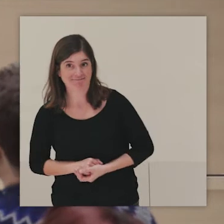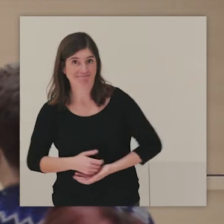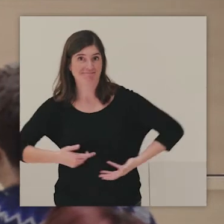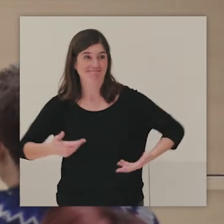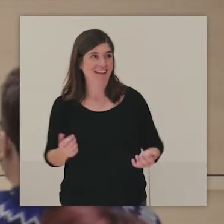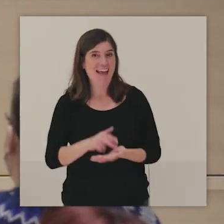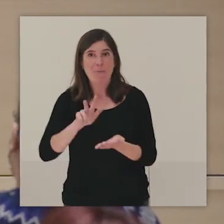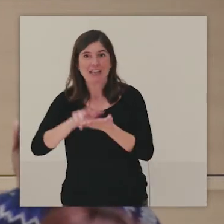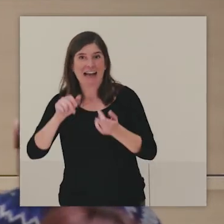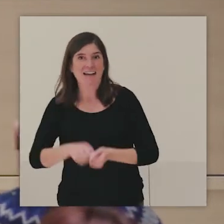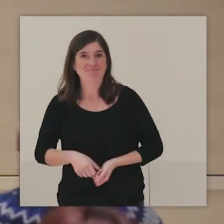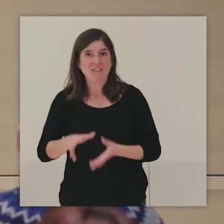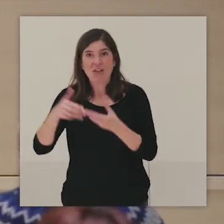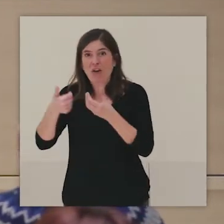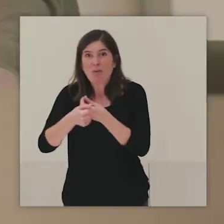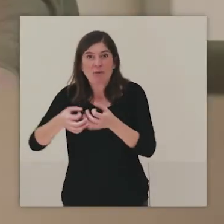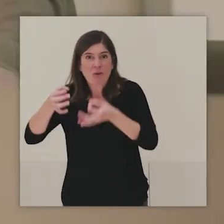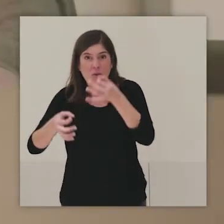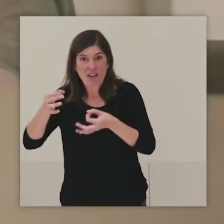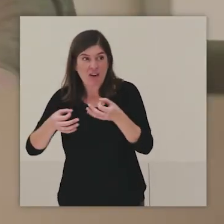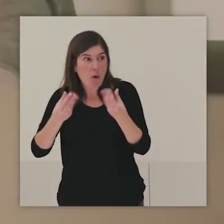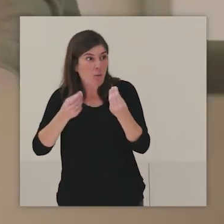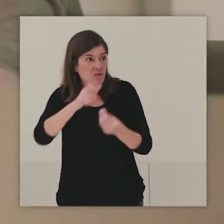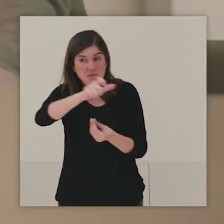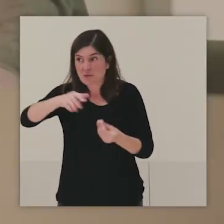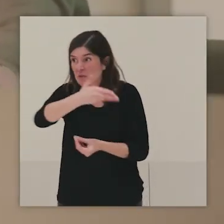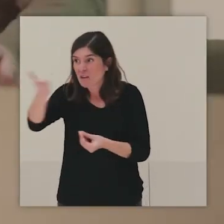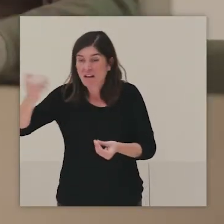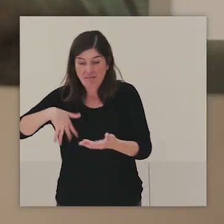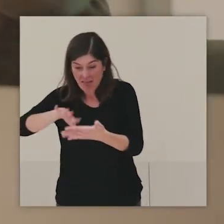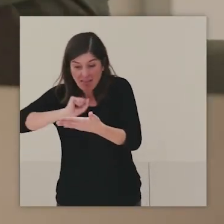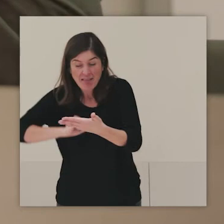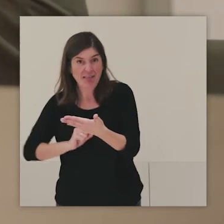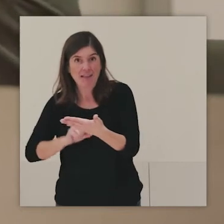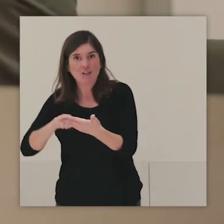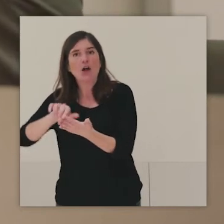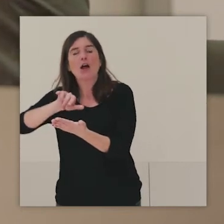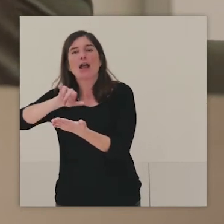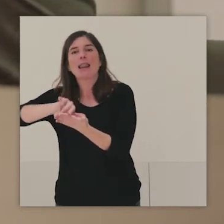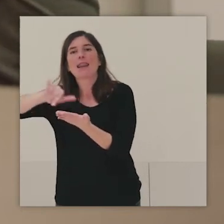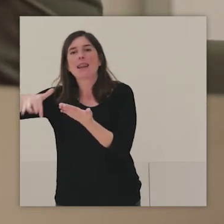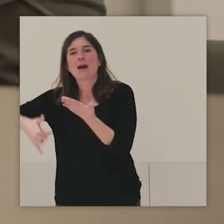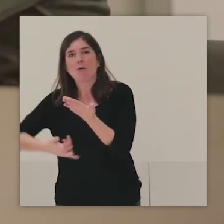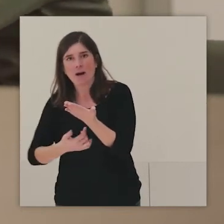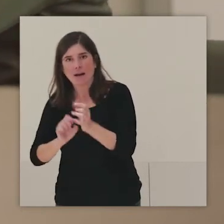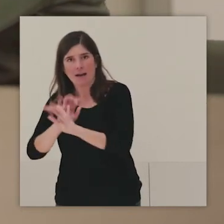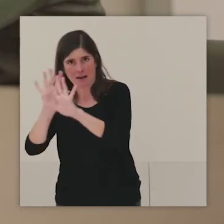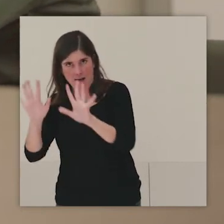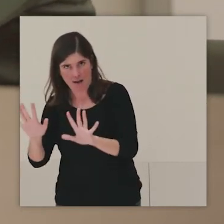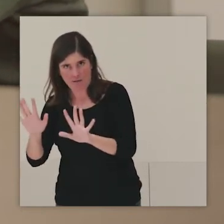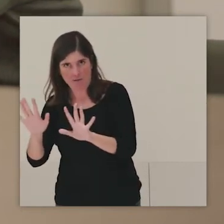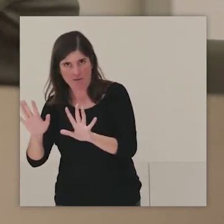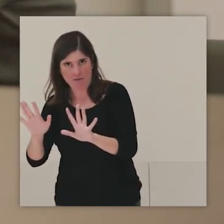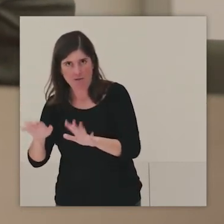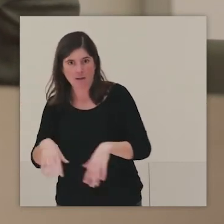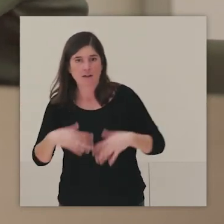ese tipo de cositas, así, detallitos. Bueno, pues efectivamente, eso de lo que se trataría es de